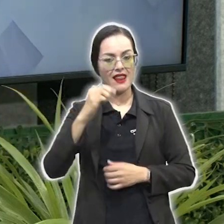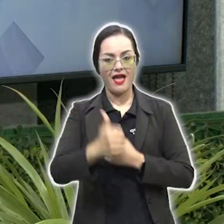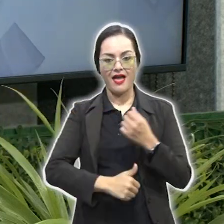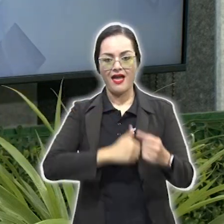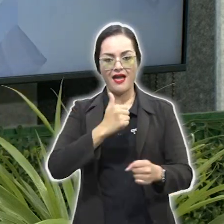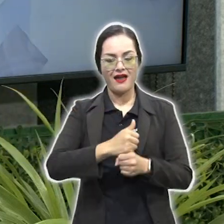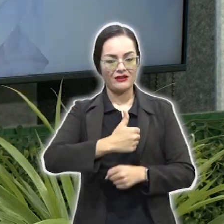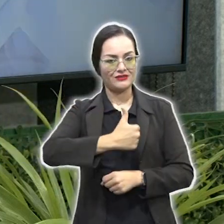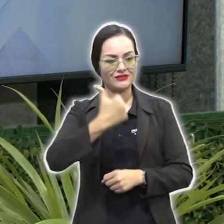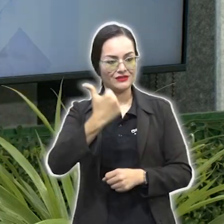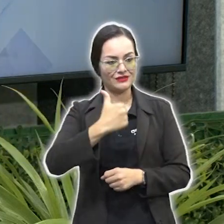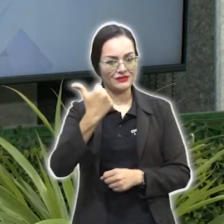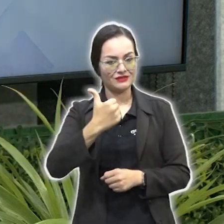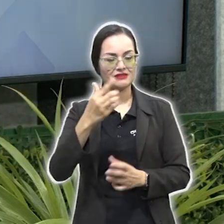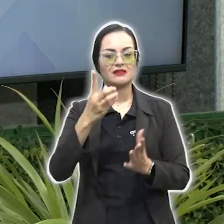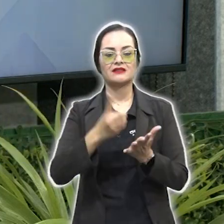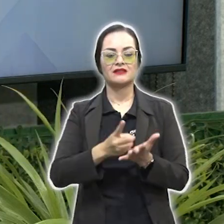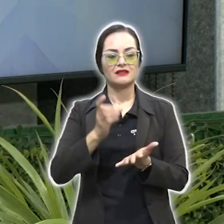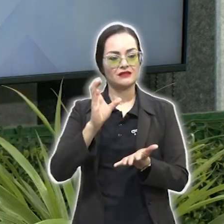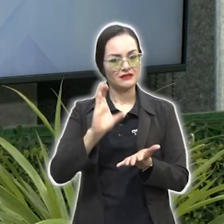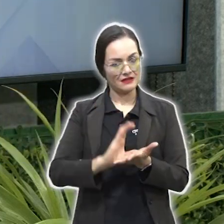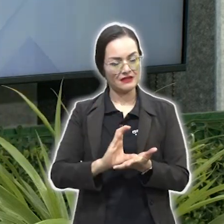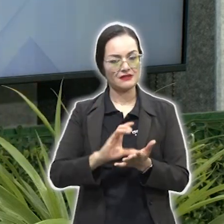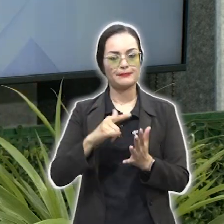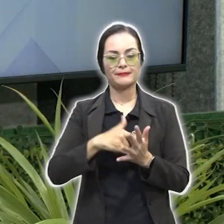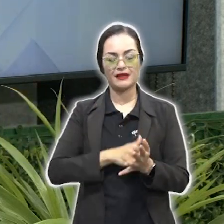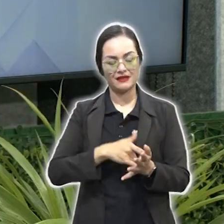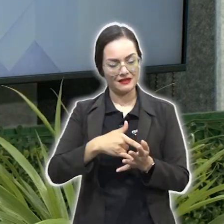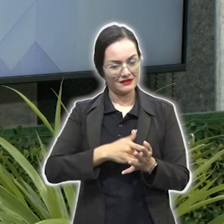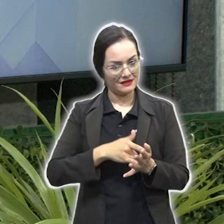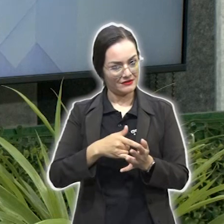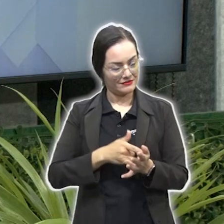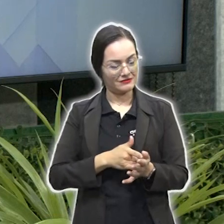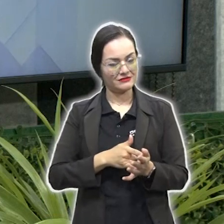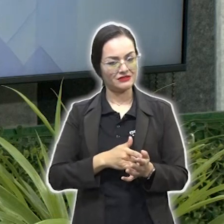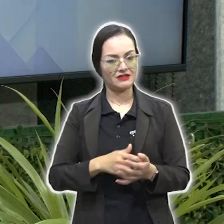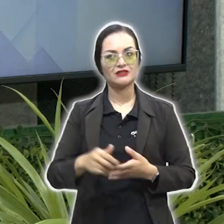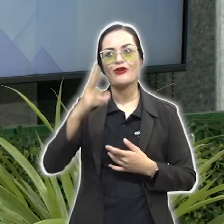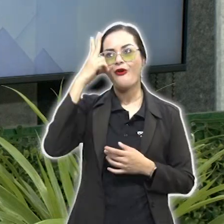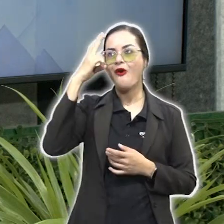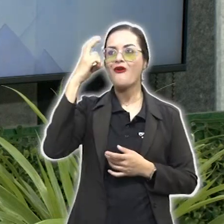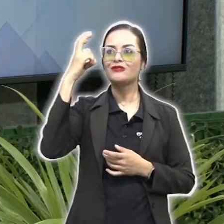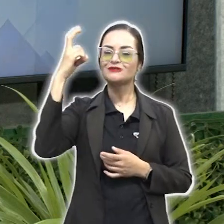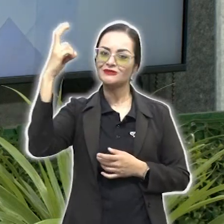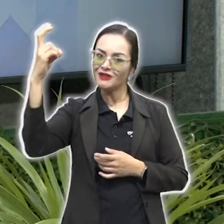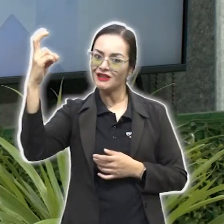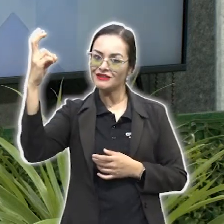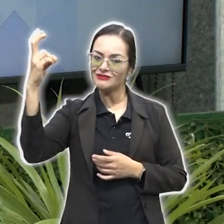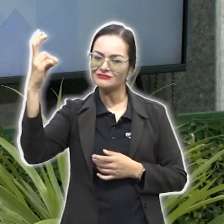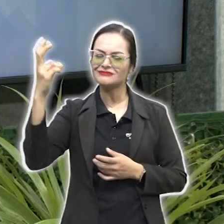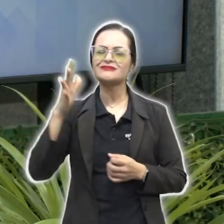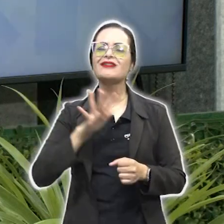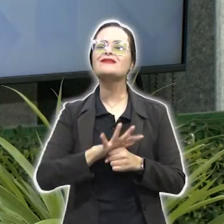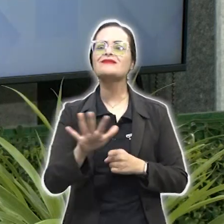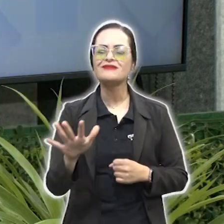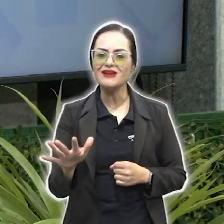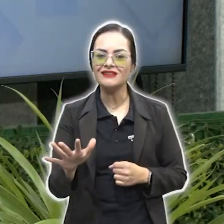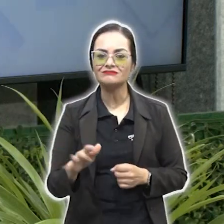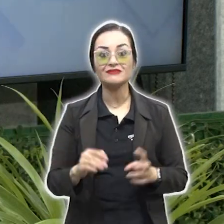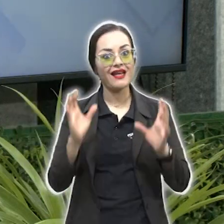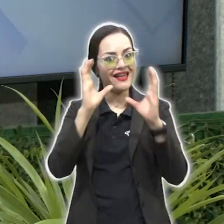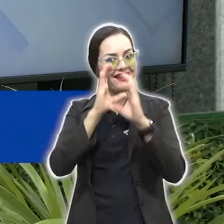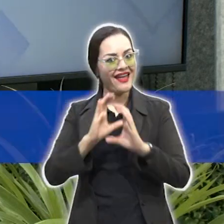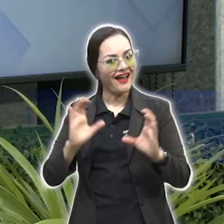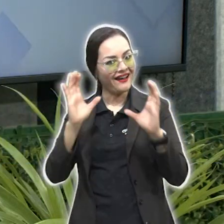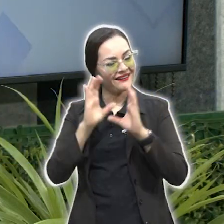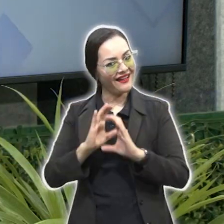11 años, con una discapacidad motriz, tenía un sueño. Y su sueño era